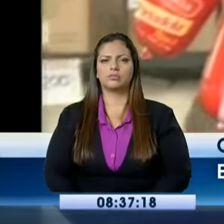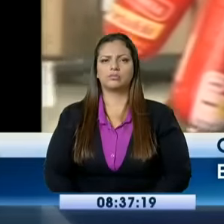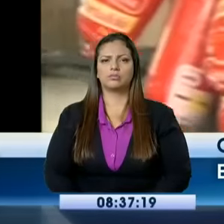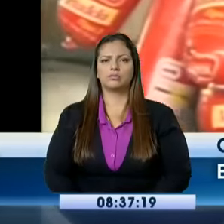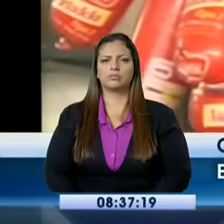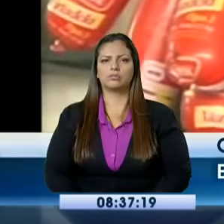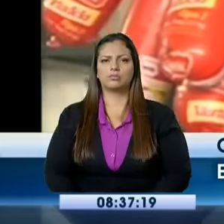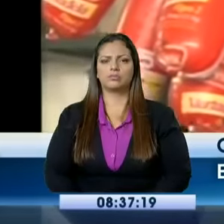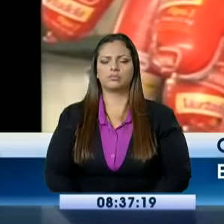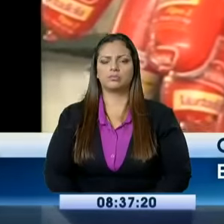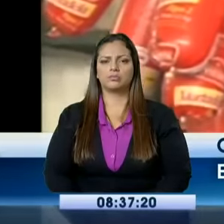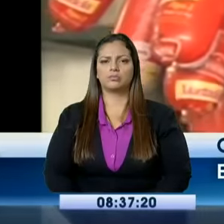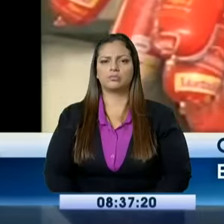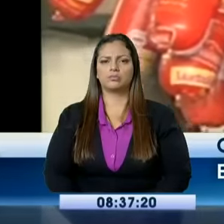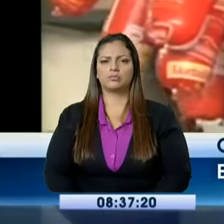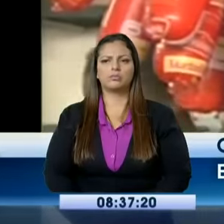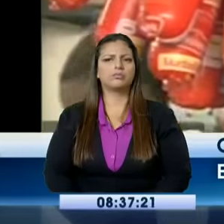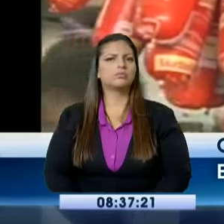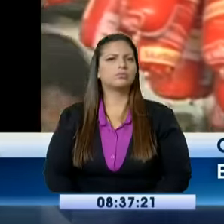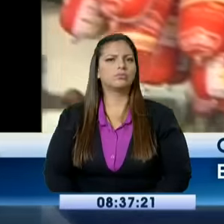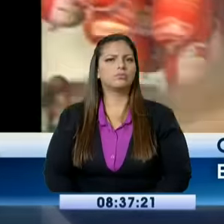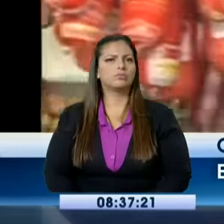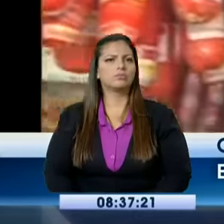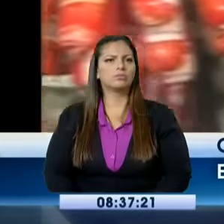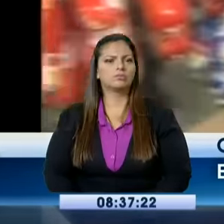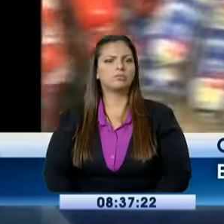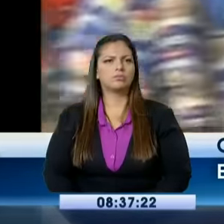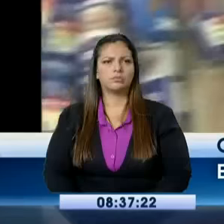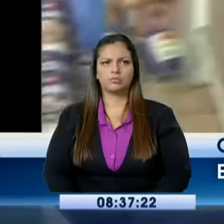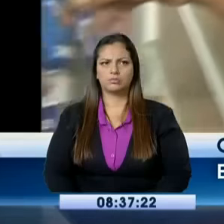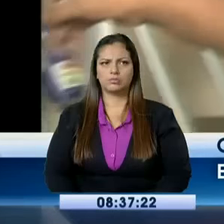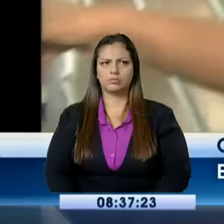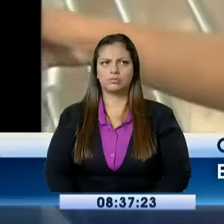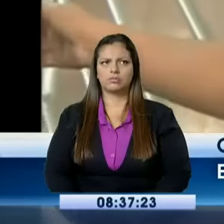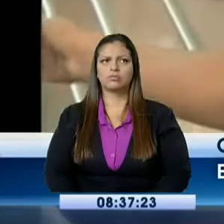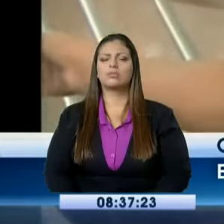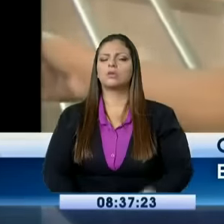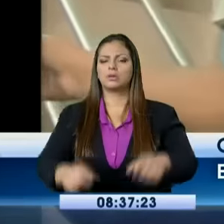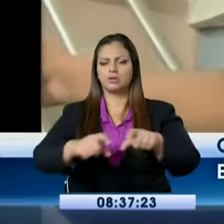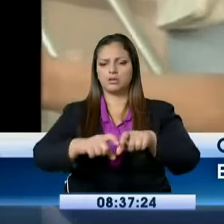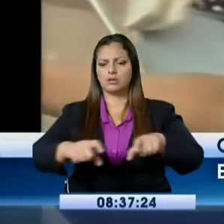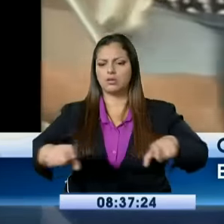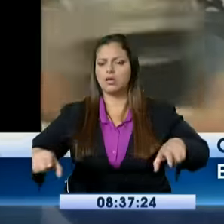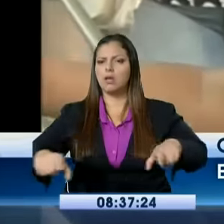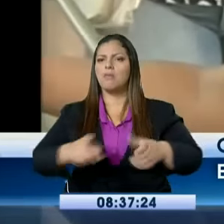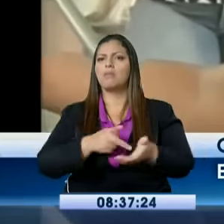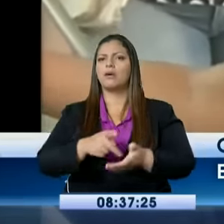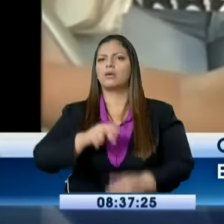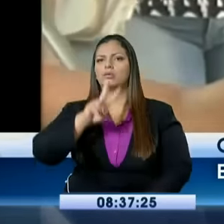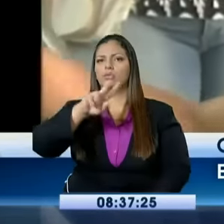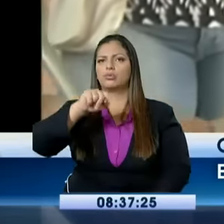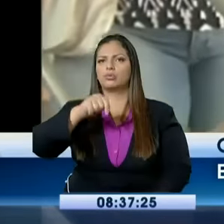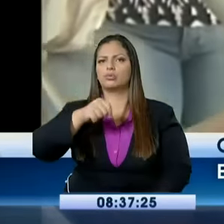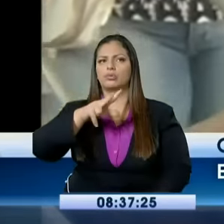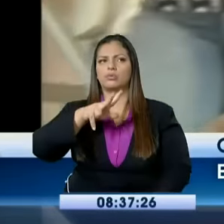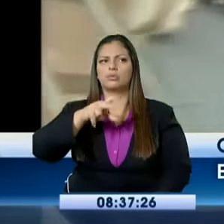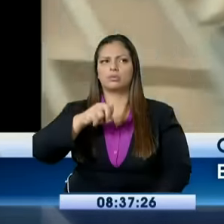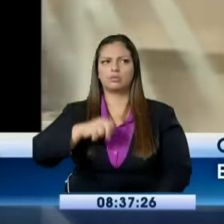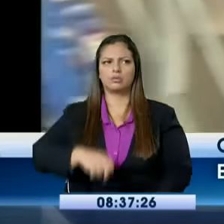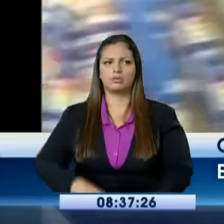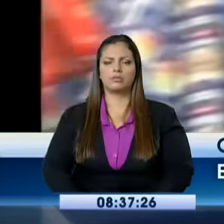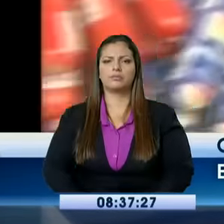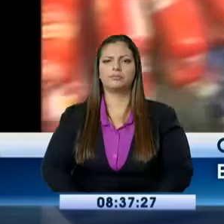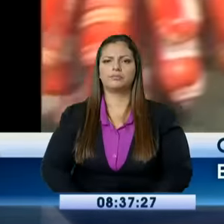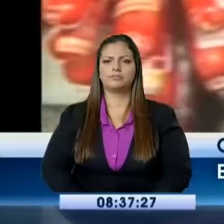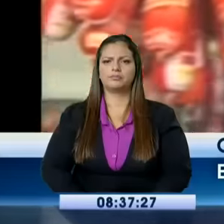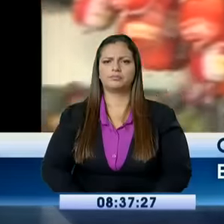Está vendiéndolo con el precio de PVP. 2.30 maneras. ¿Qué pasó con el precio de...? 2.30 la avionesa, la mortadela, el taquito de aquí. Precio de los embutidos. Perfecto. Los